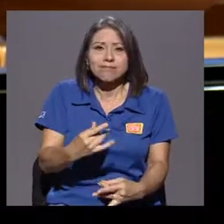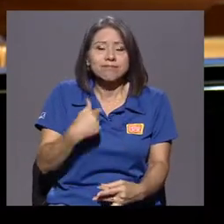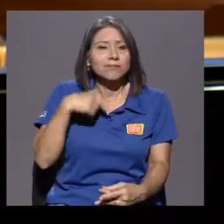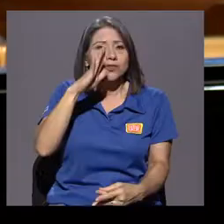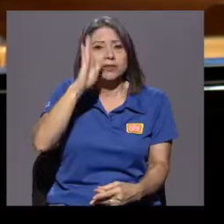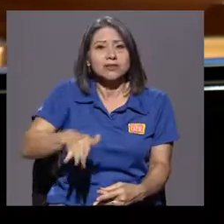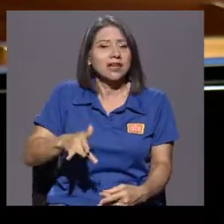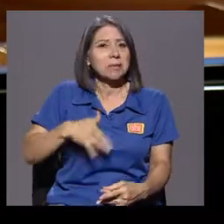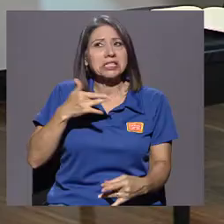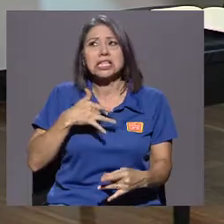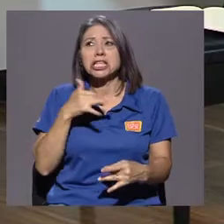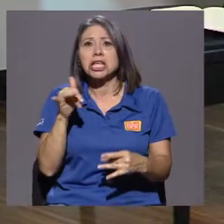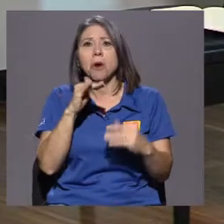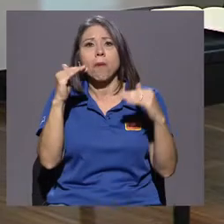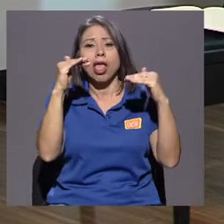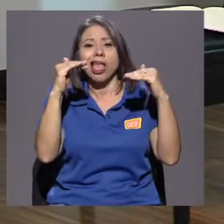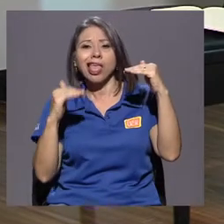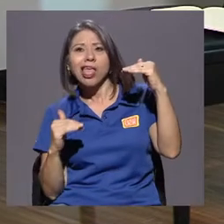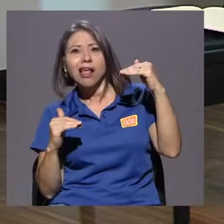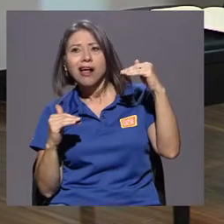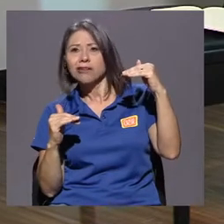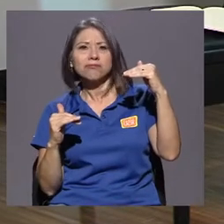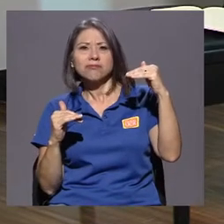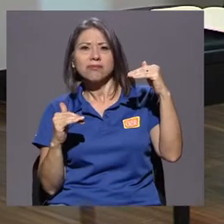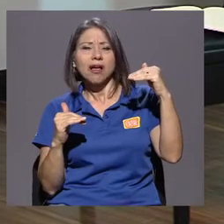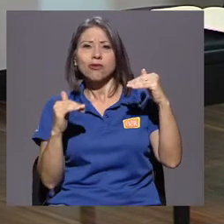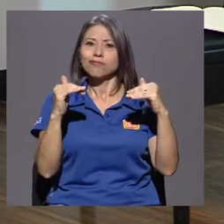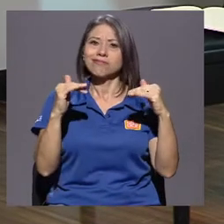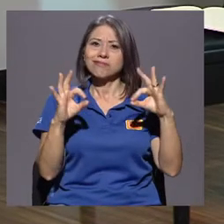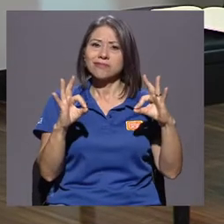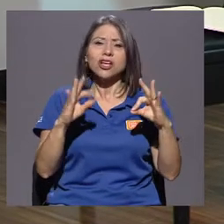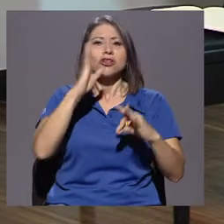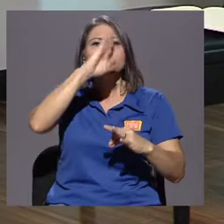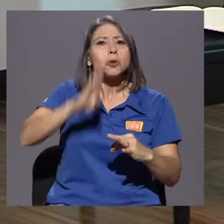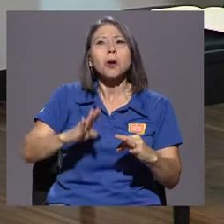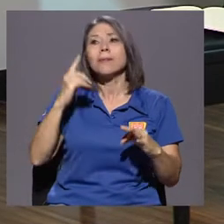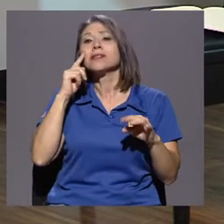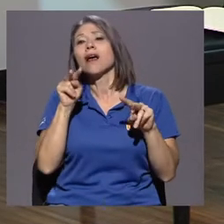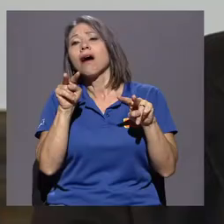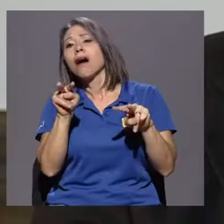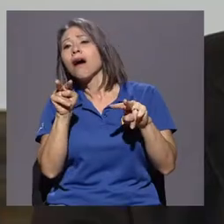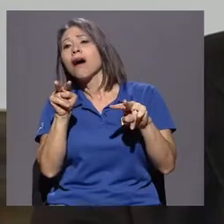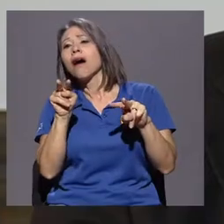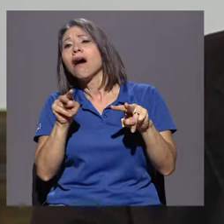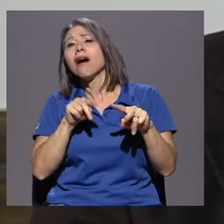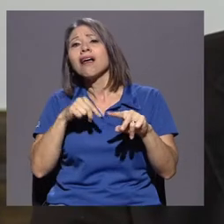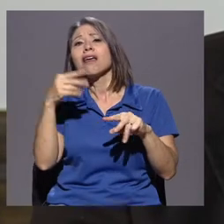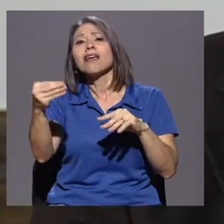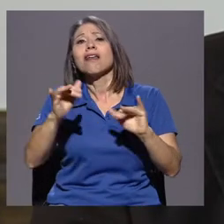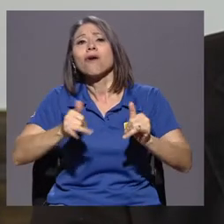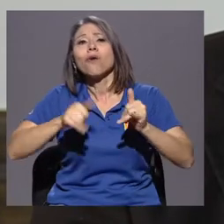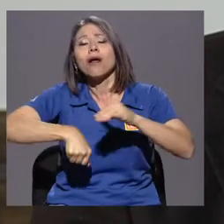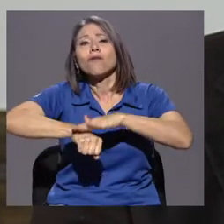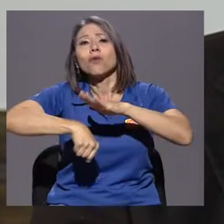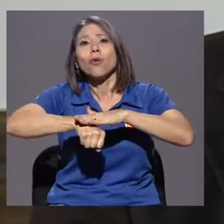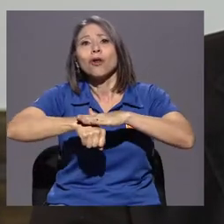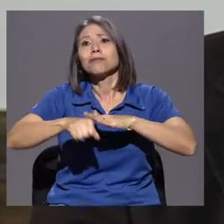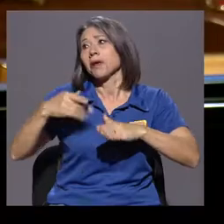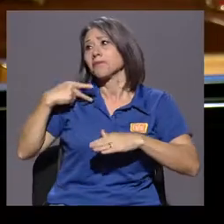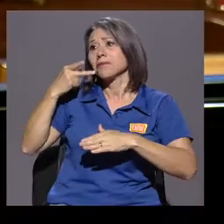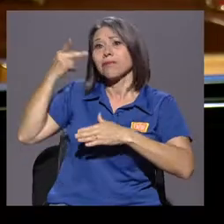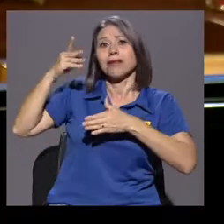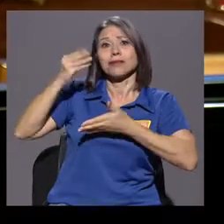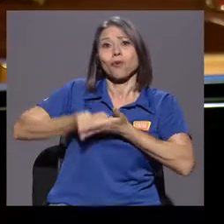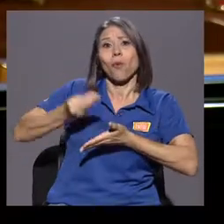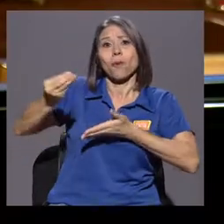nunca me sentí menos nunca más y nunca lloré francamente irme a la plaza jugar fútbol para eso encontrar un piano y entonces